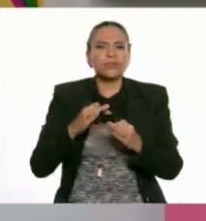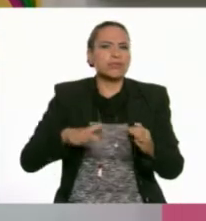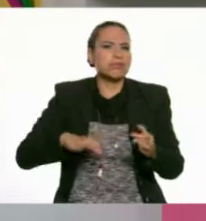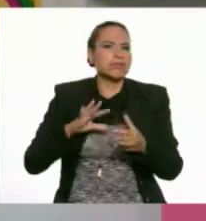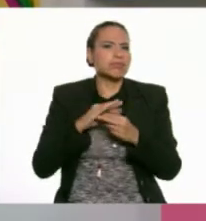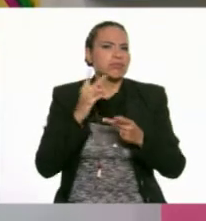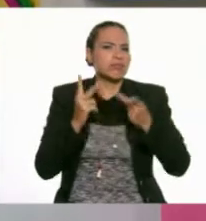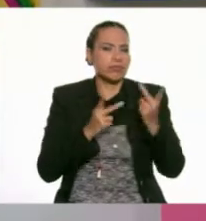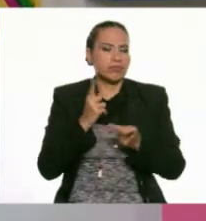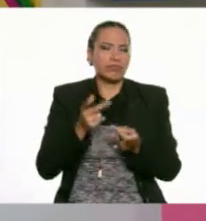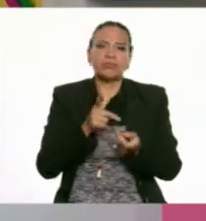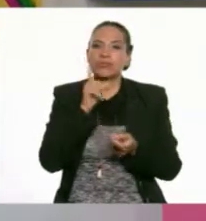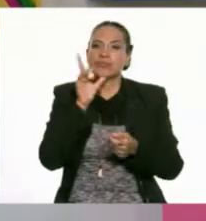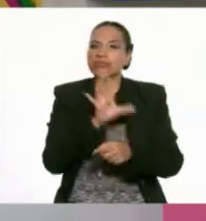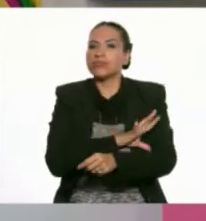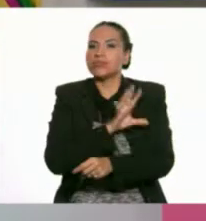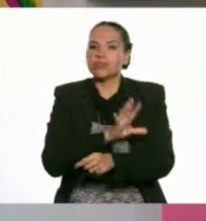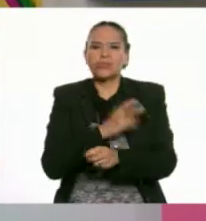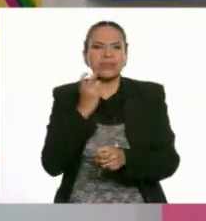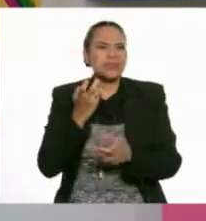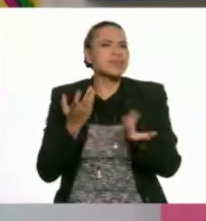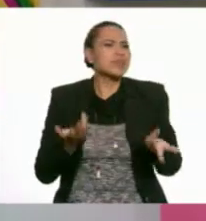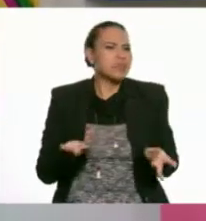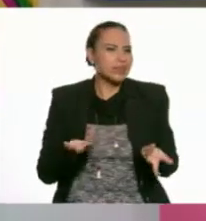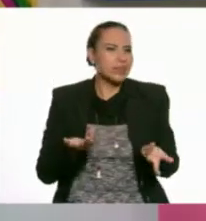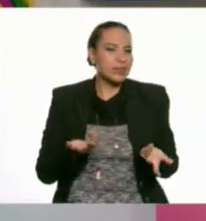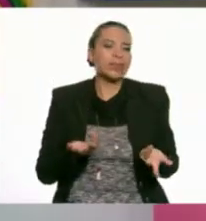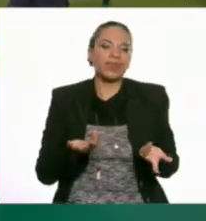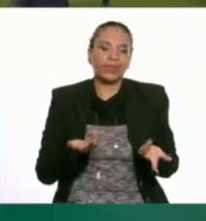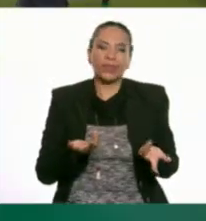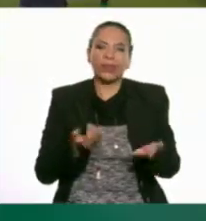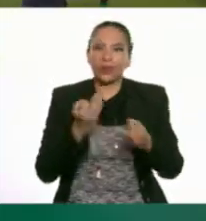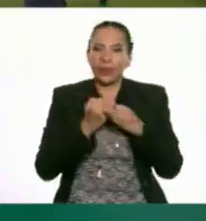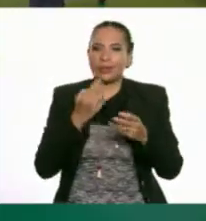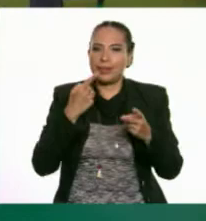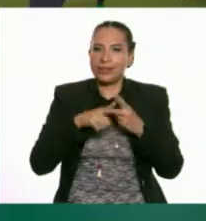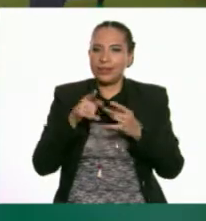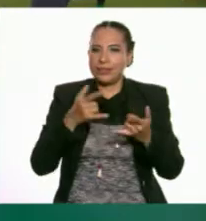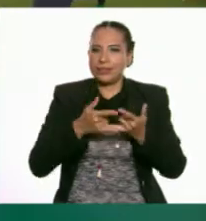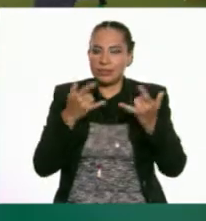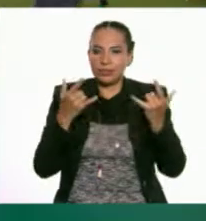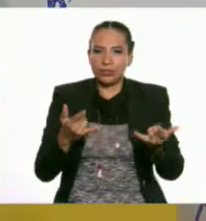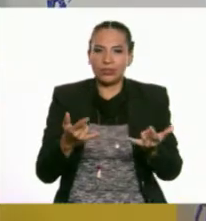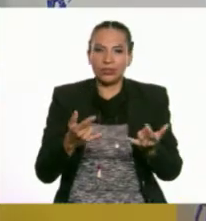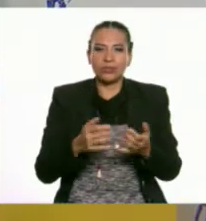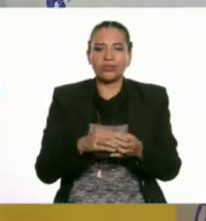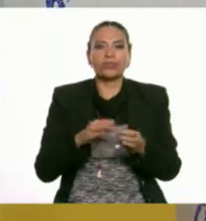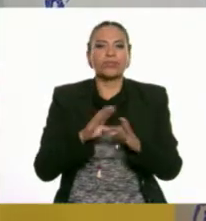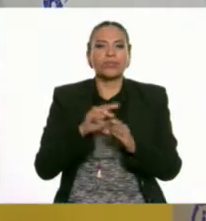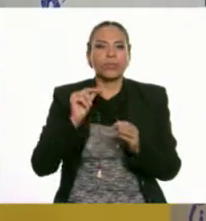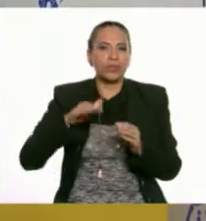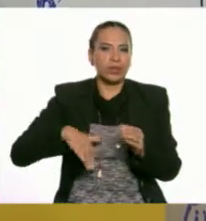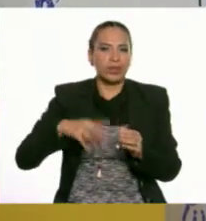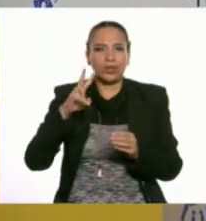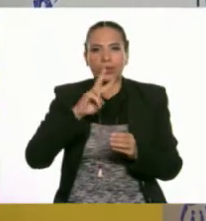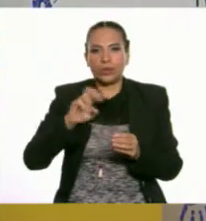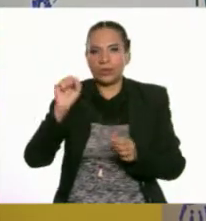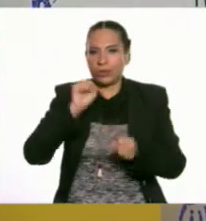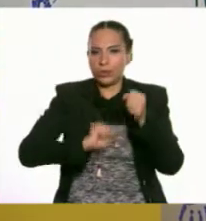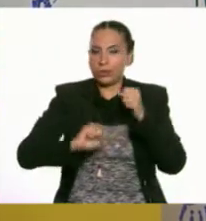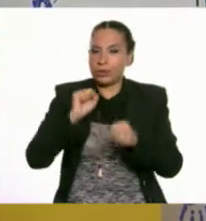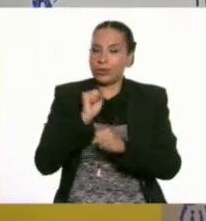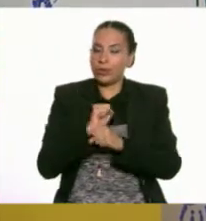haciendo preguntas sobre la electricidad. ¿Qué tiene que ver? Justamente vamos a empezar esta historia hace un poquito más de 200